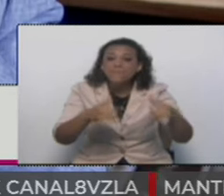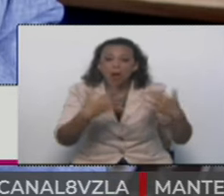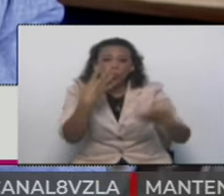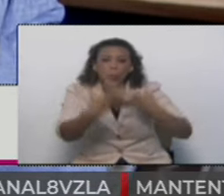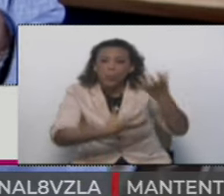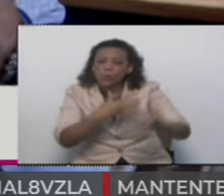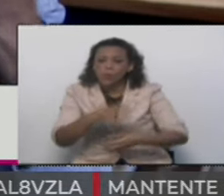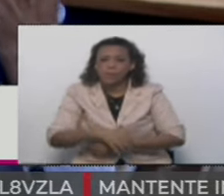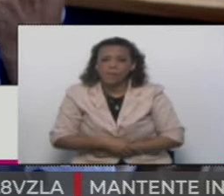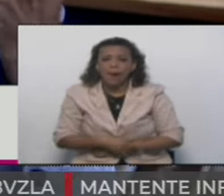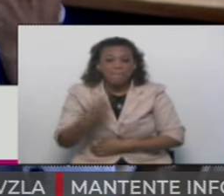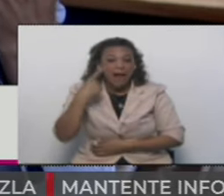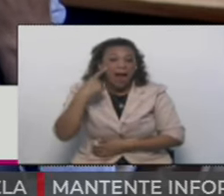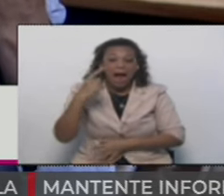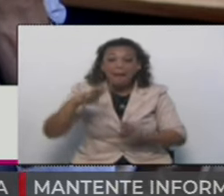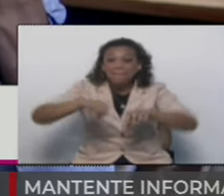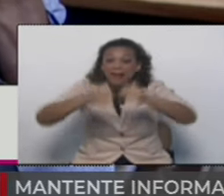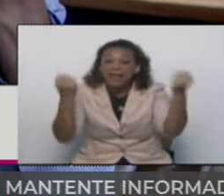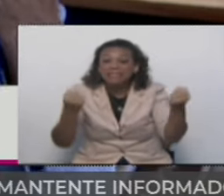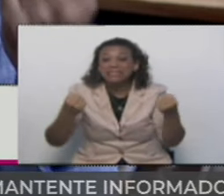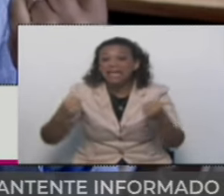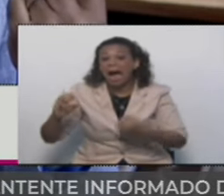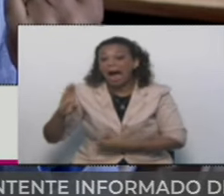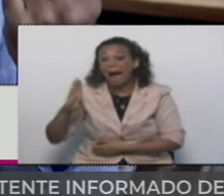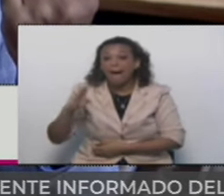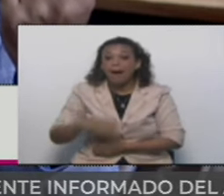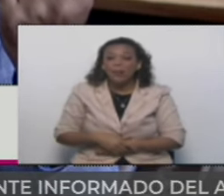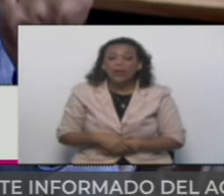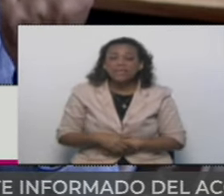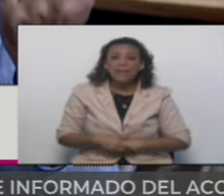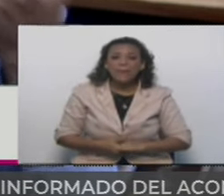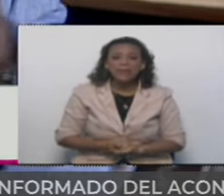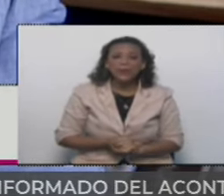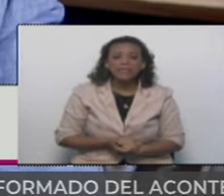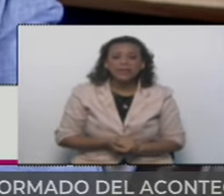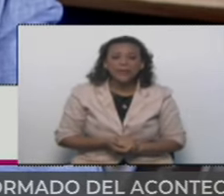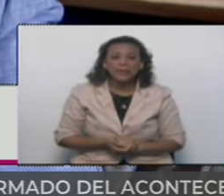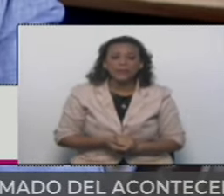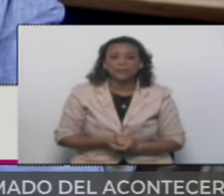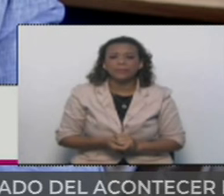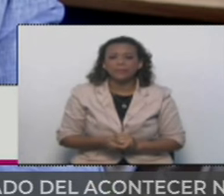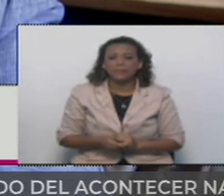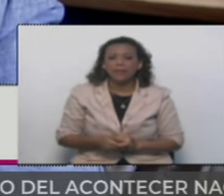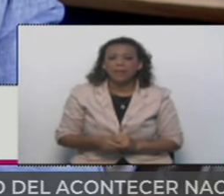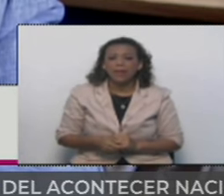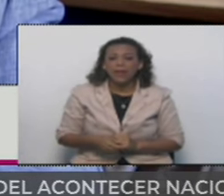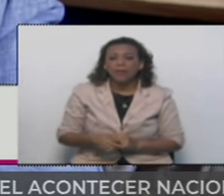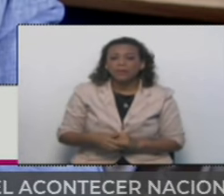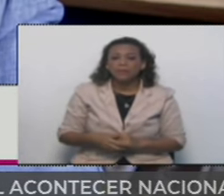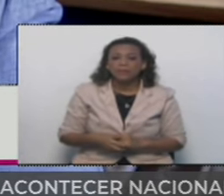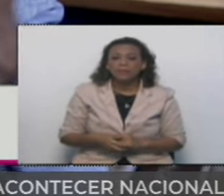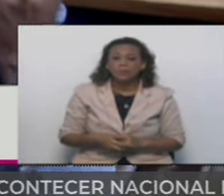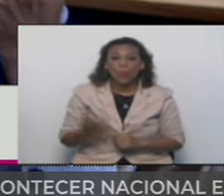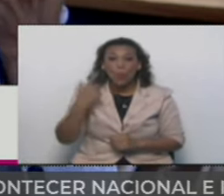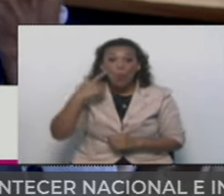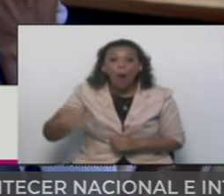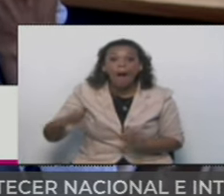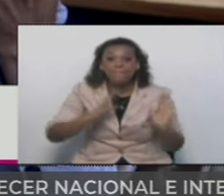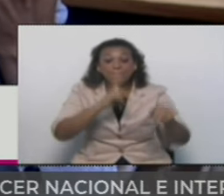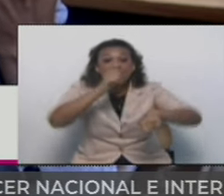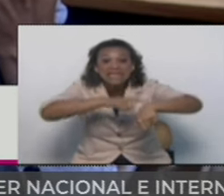planes para dañar a Petro, para derrocar a Petro. Inclusive le han puesto